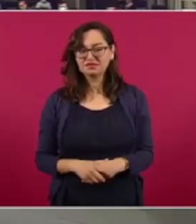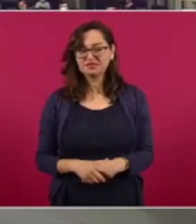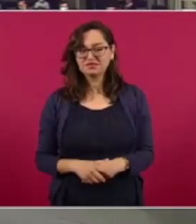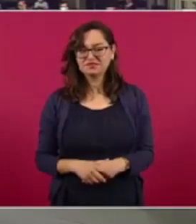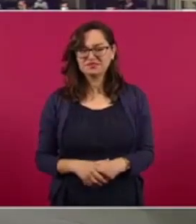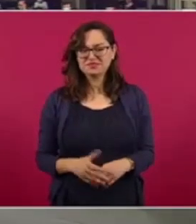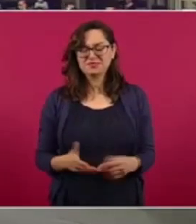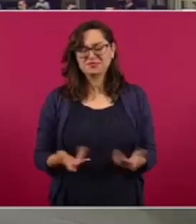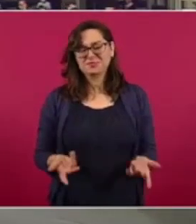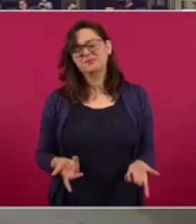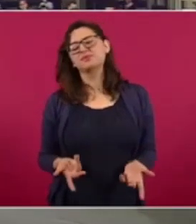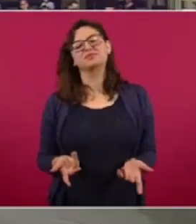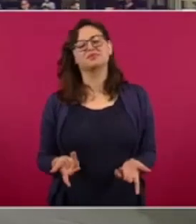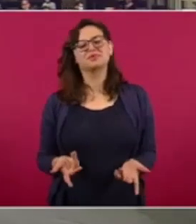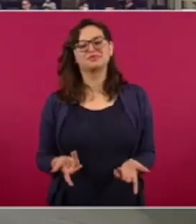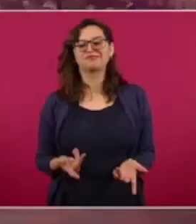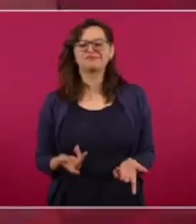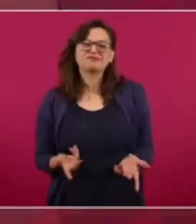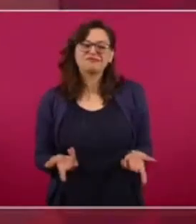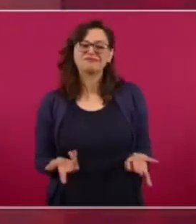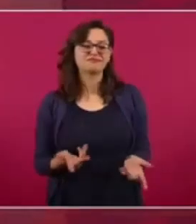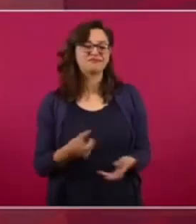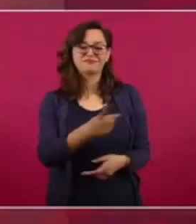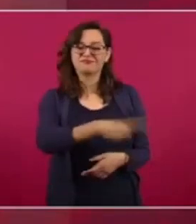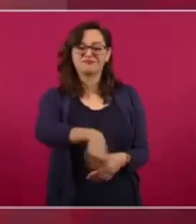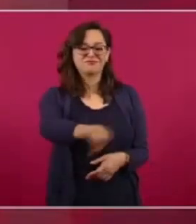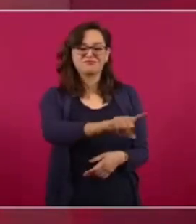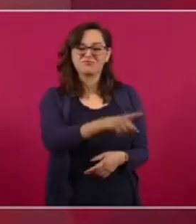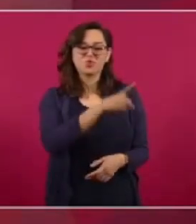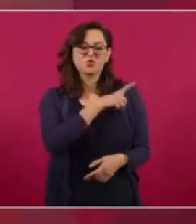Eso les perjudica mucho,